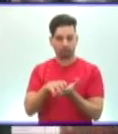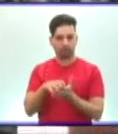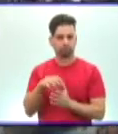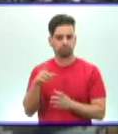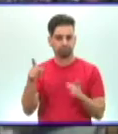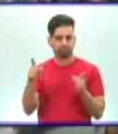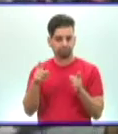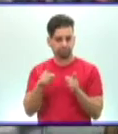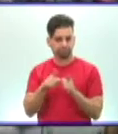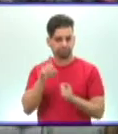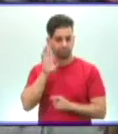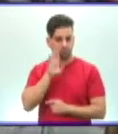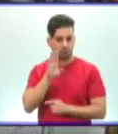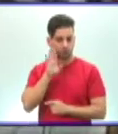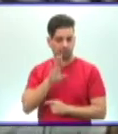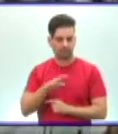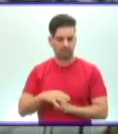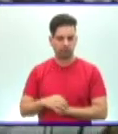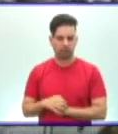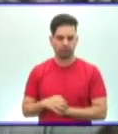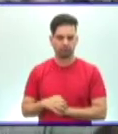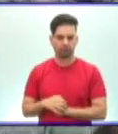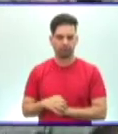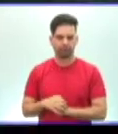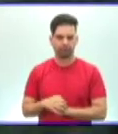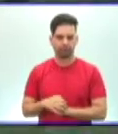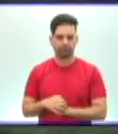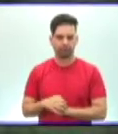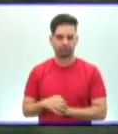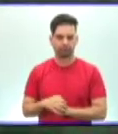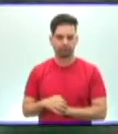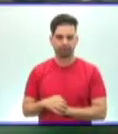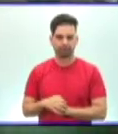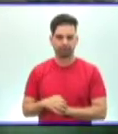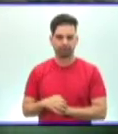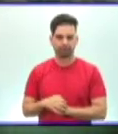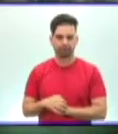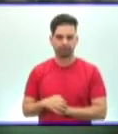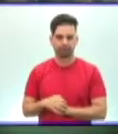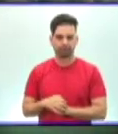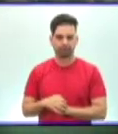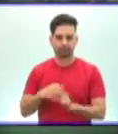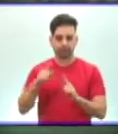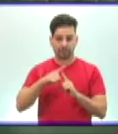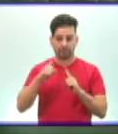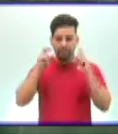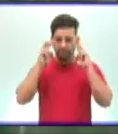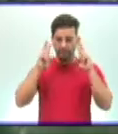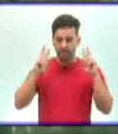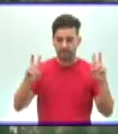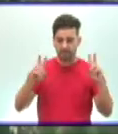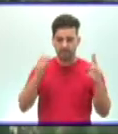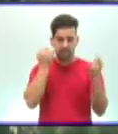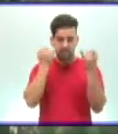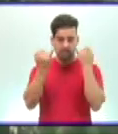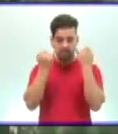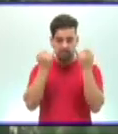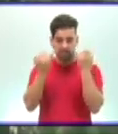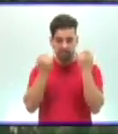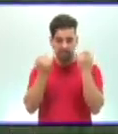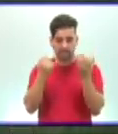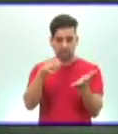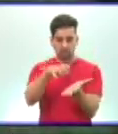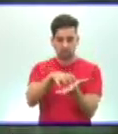la vulnerabilidad costera en determinados lugares. La Tarea Vida ha identificado las